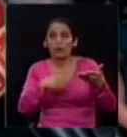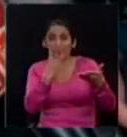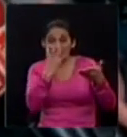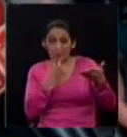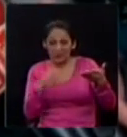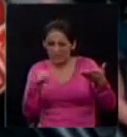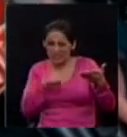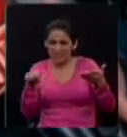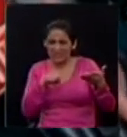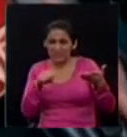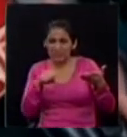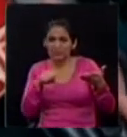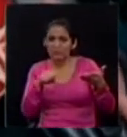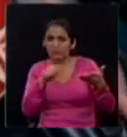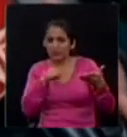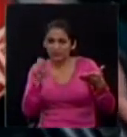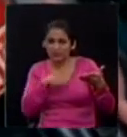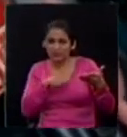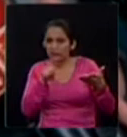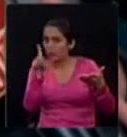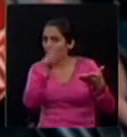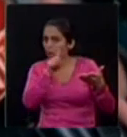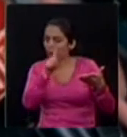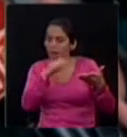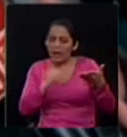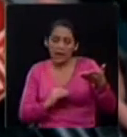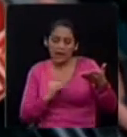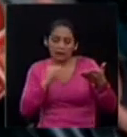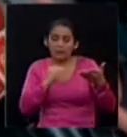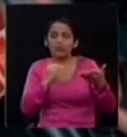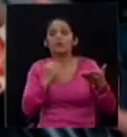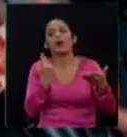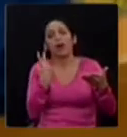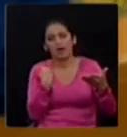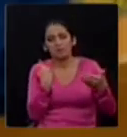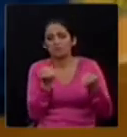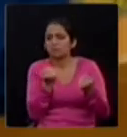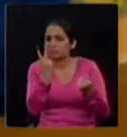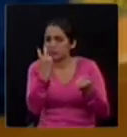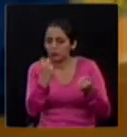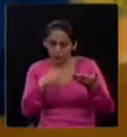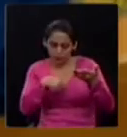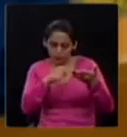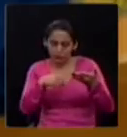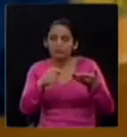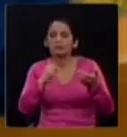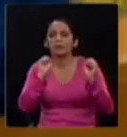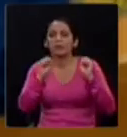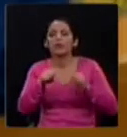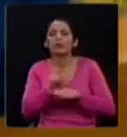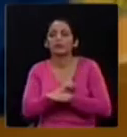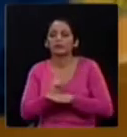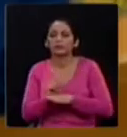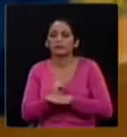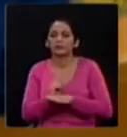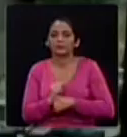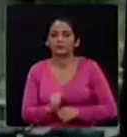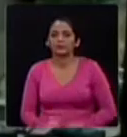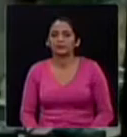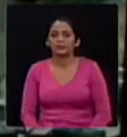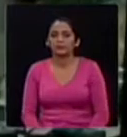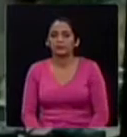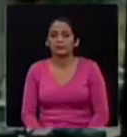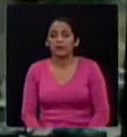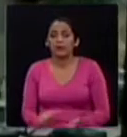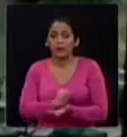venta. En la parte de arriba le ponemos el 12% para aquellos que no dan la opción de llenarlo. En el Azuay, Cañar y Morona, Santiago, la ley de solidaridad